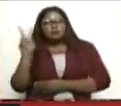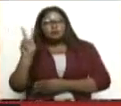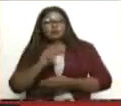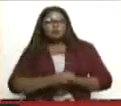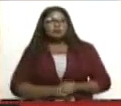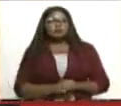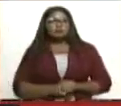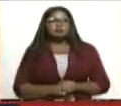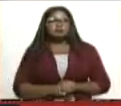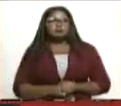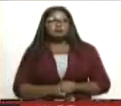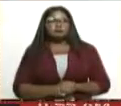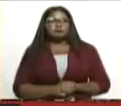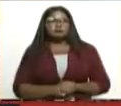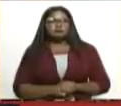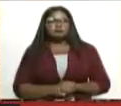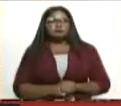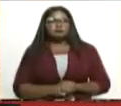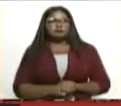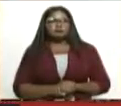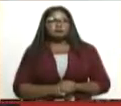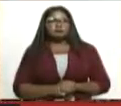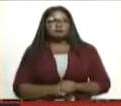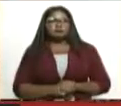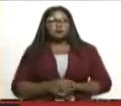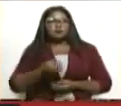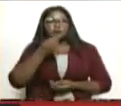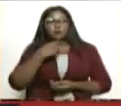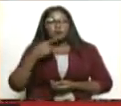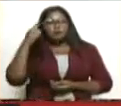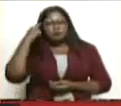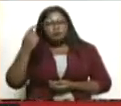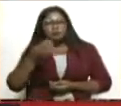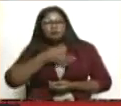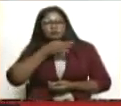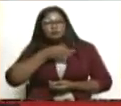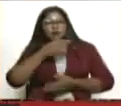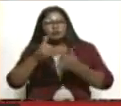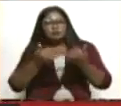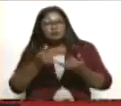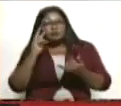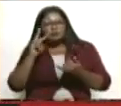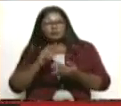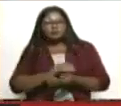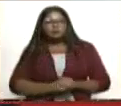Venezuela. Muy buenos días, señor